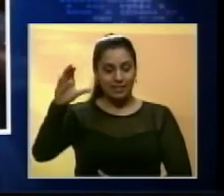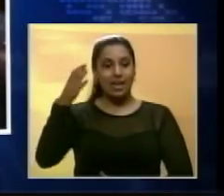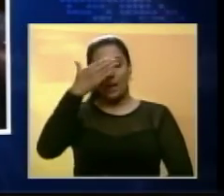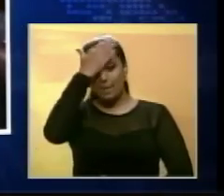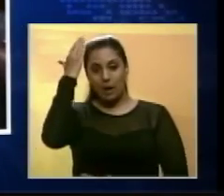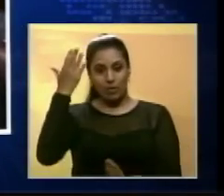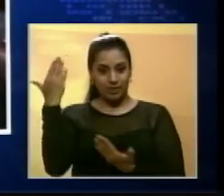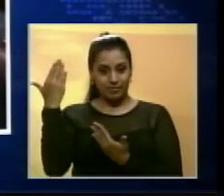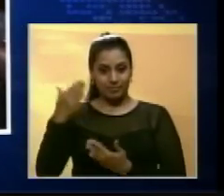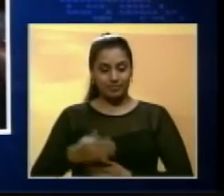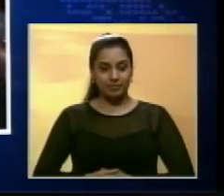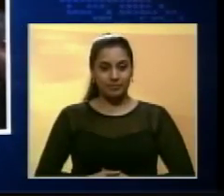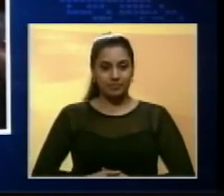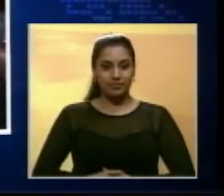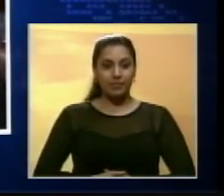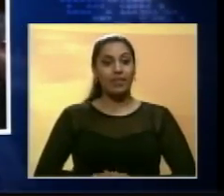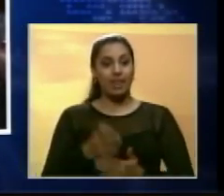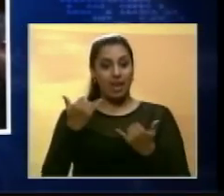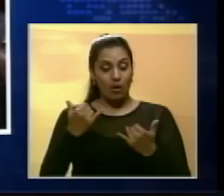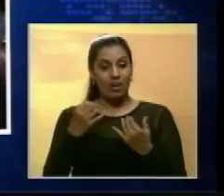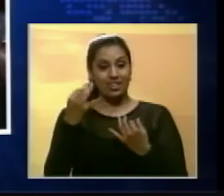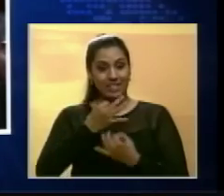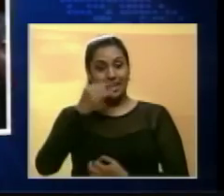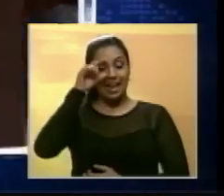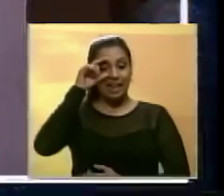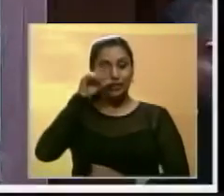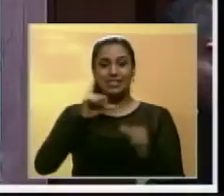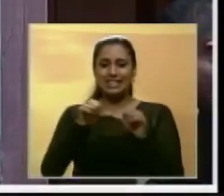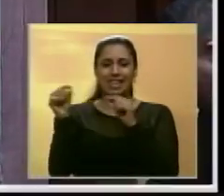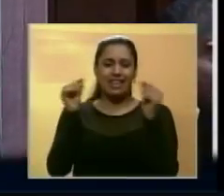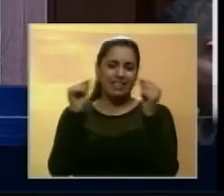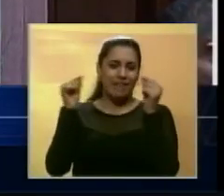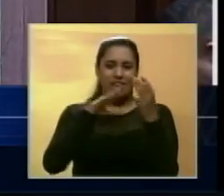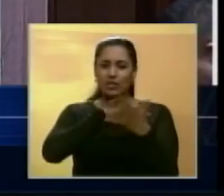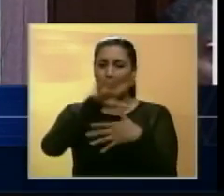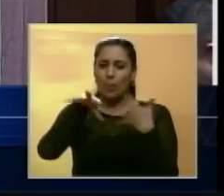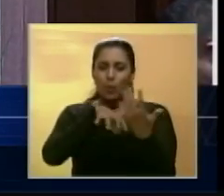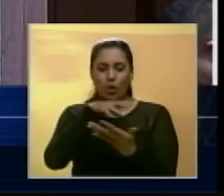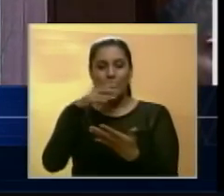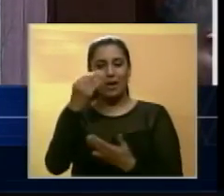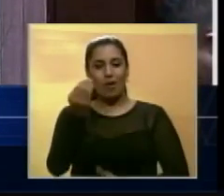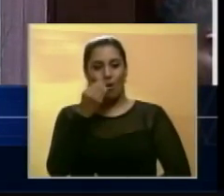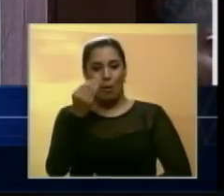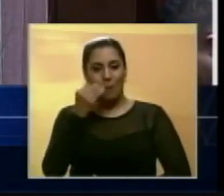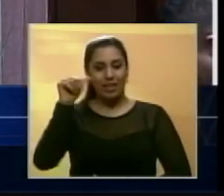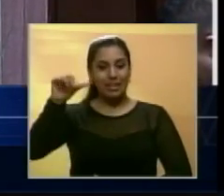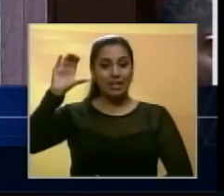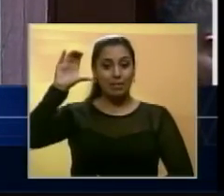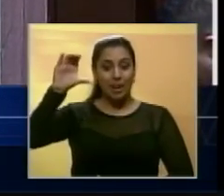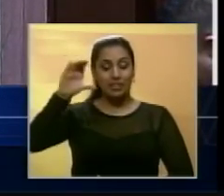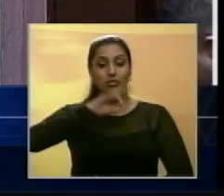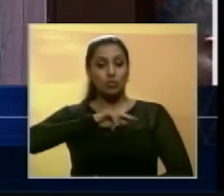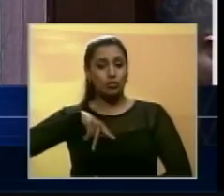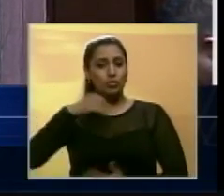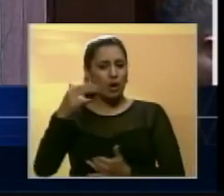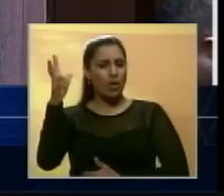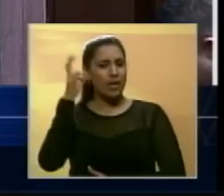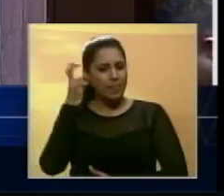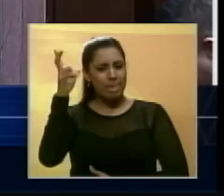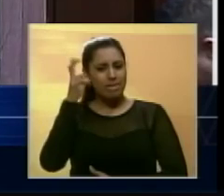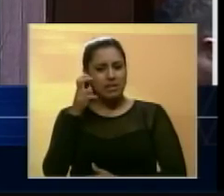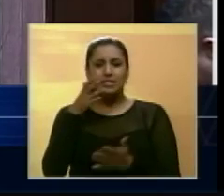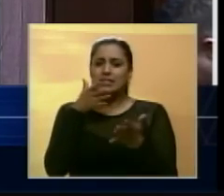Manuel, adelante. Efectivamente, Néstor, continúa el debate sobre la situación alimentaria del país. Nosotros vamos a escuchar ahora